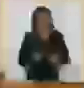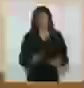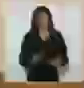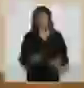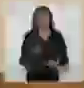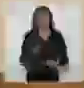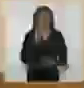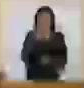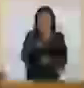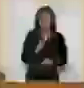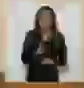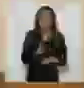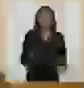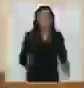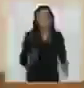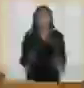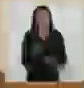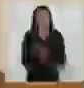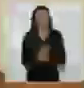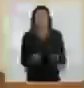Es evidencia de muchas cosas.